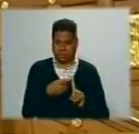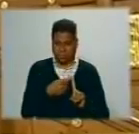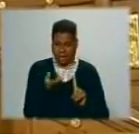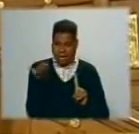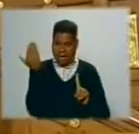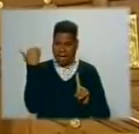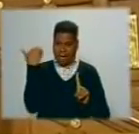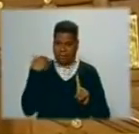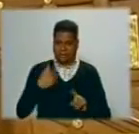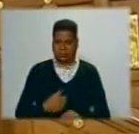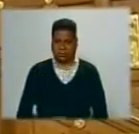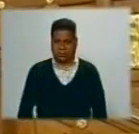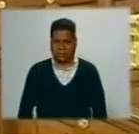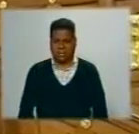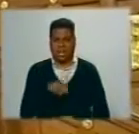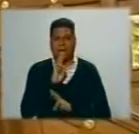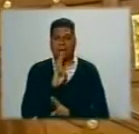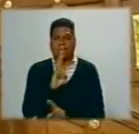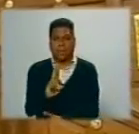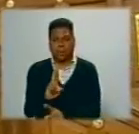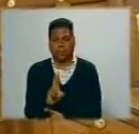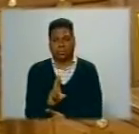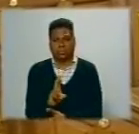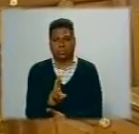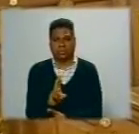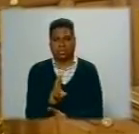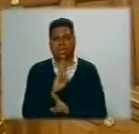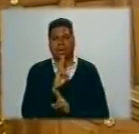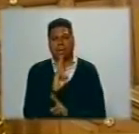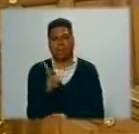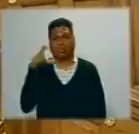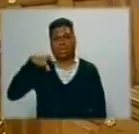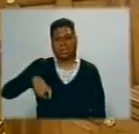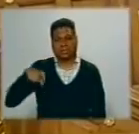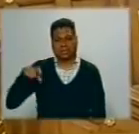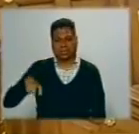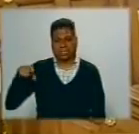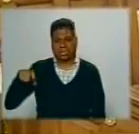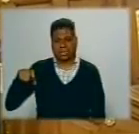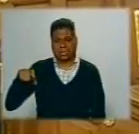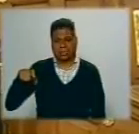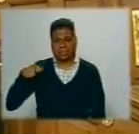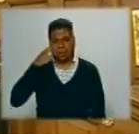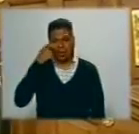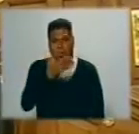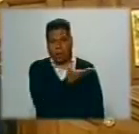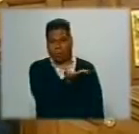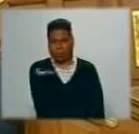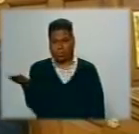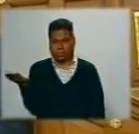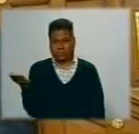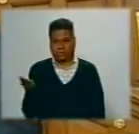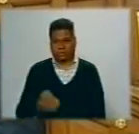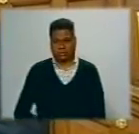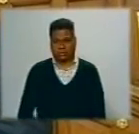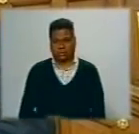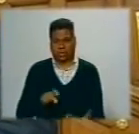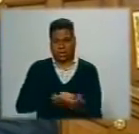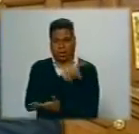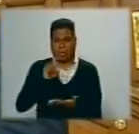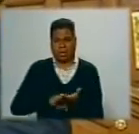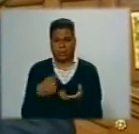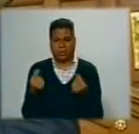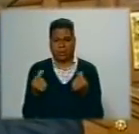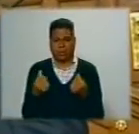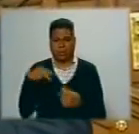intervención, que responde un clamor, un sentimiento, una necesidad de nuestro pueblo y en general de la